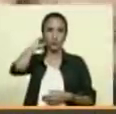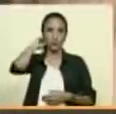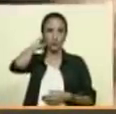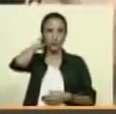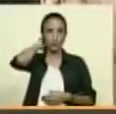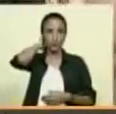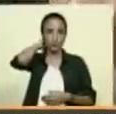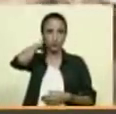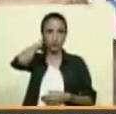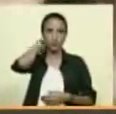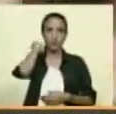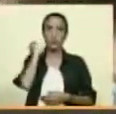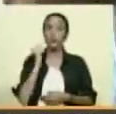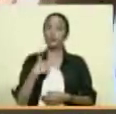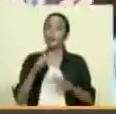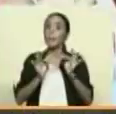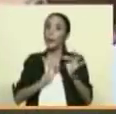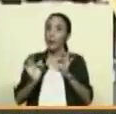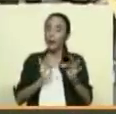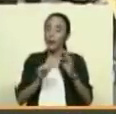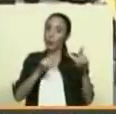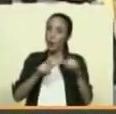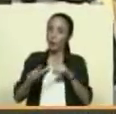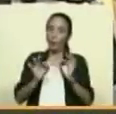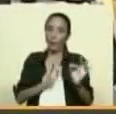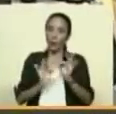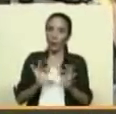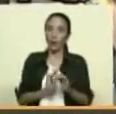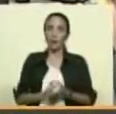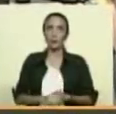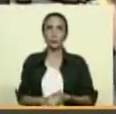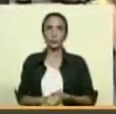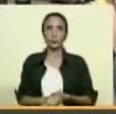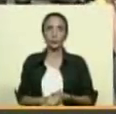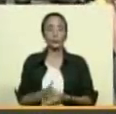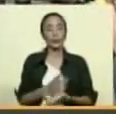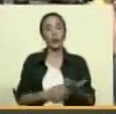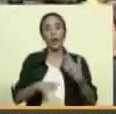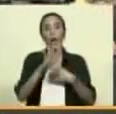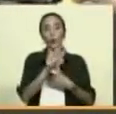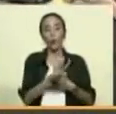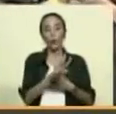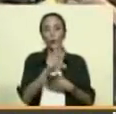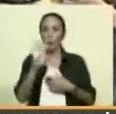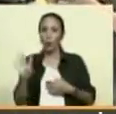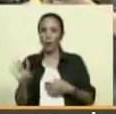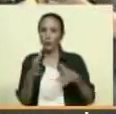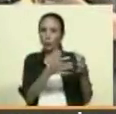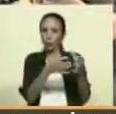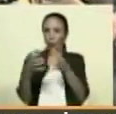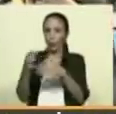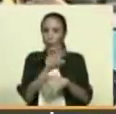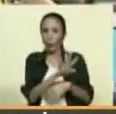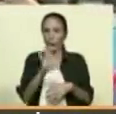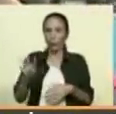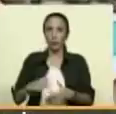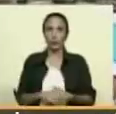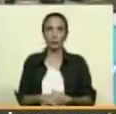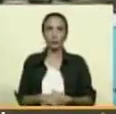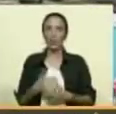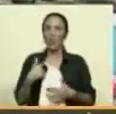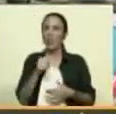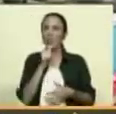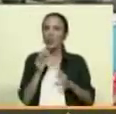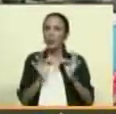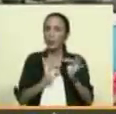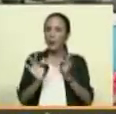Por eso tenemos que preparar la maquinaria del 4x4. ¿Quién está